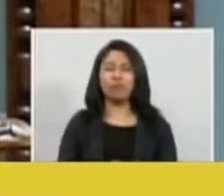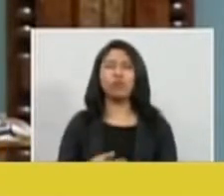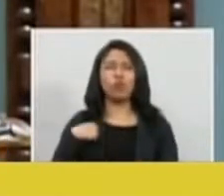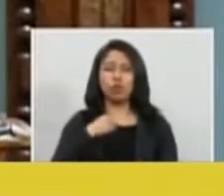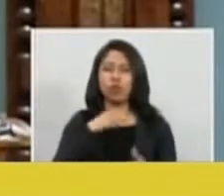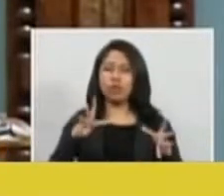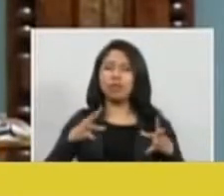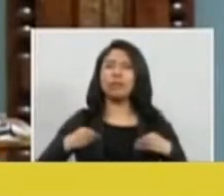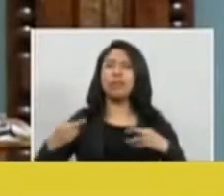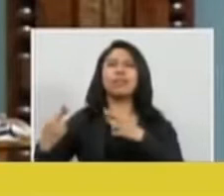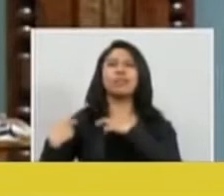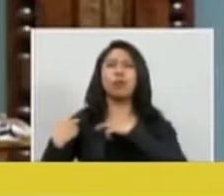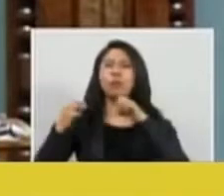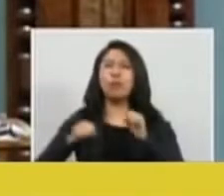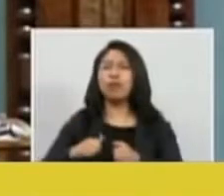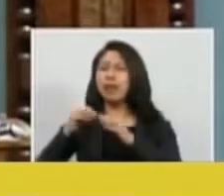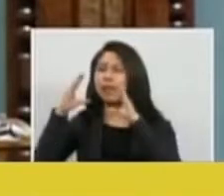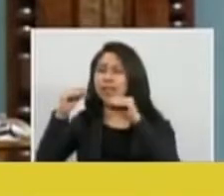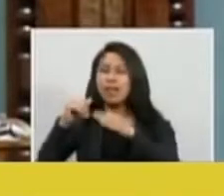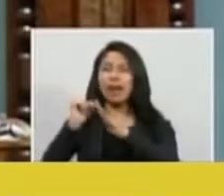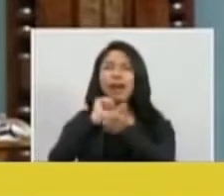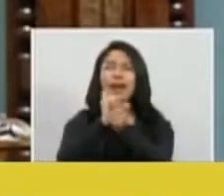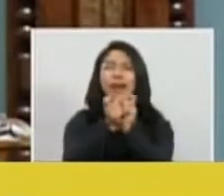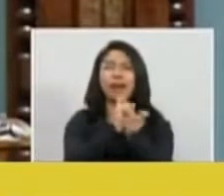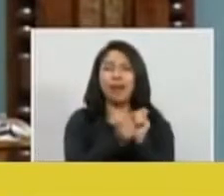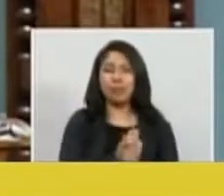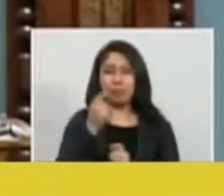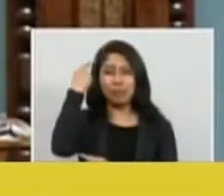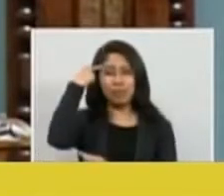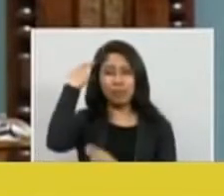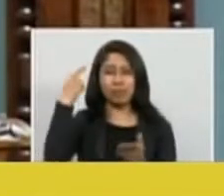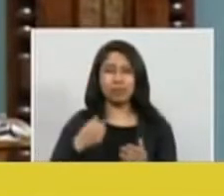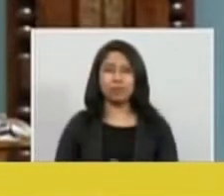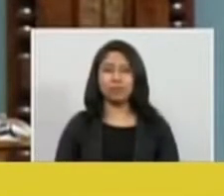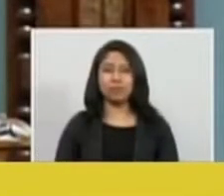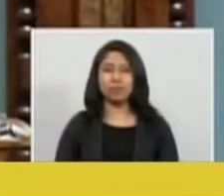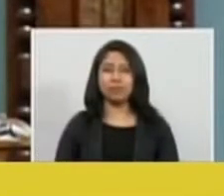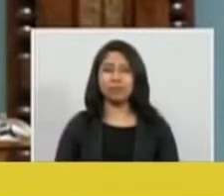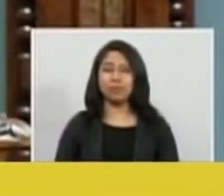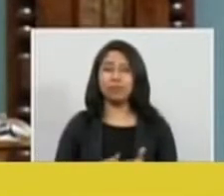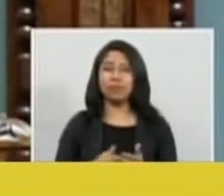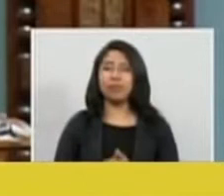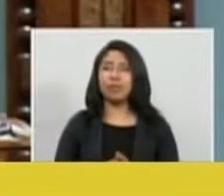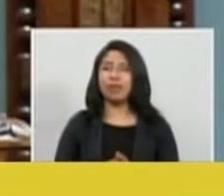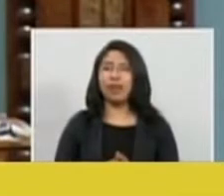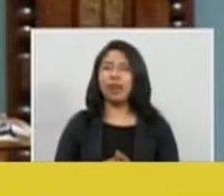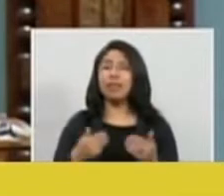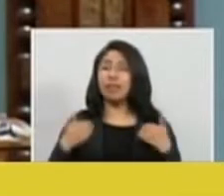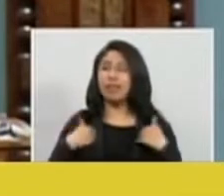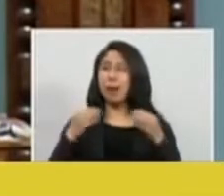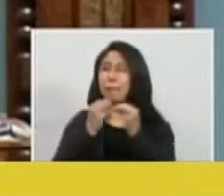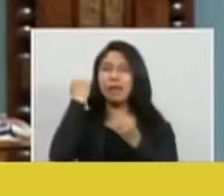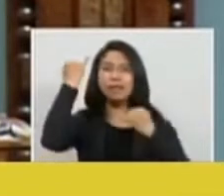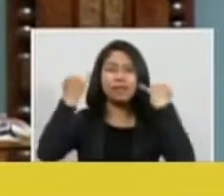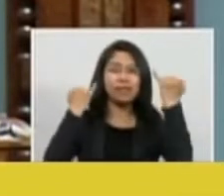asumiremos desde la sabiduría de nuestros pueblos. Nuestra revolución es la revolución de ideas, es